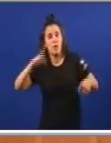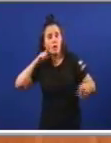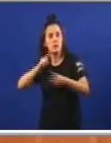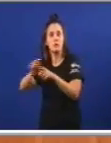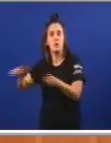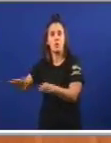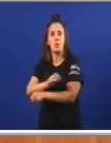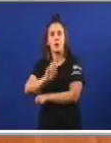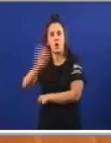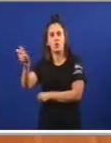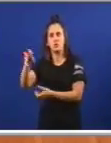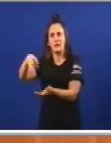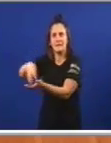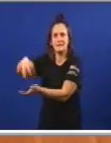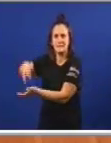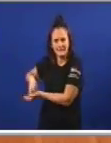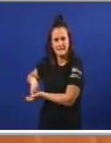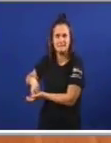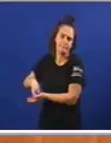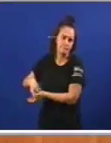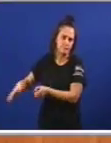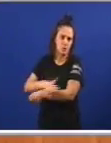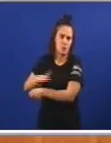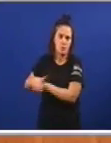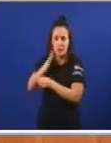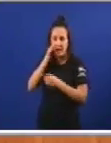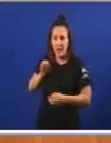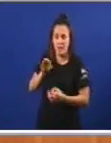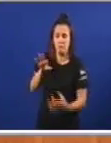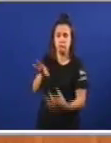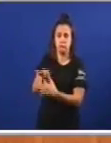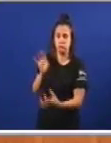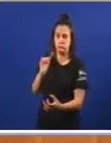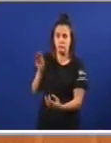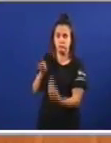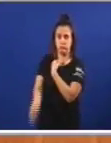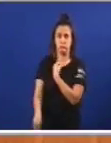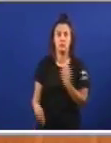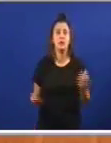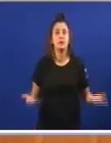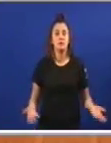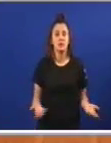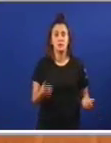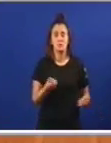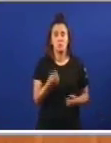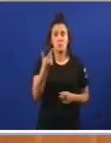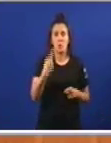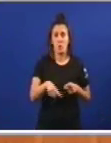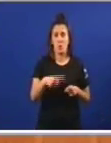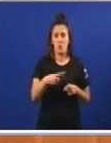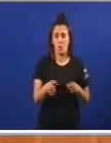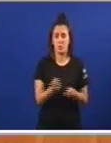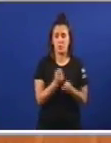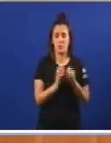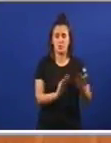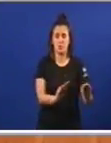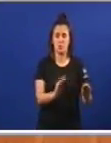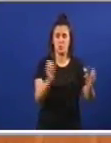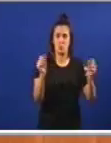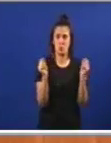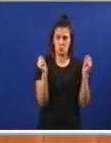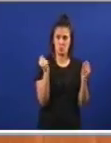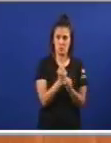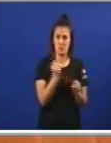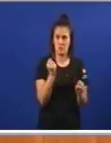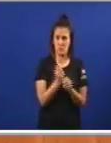que falta noutras unidades que non teñen nada que ver. Ademais, a escasa actividade dos pacientes ingresados denuncian que non